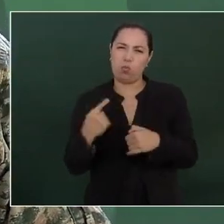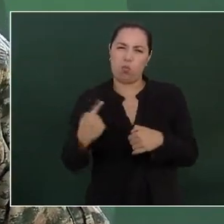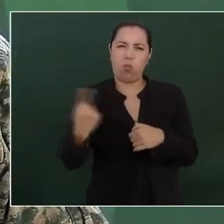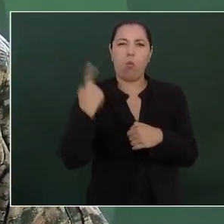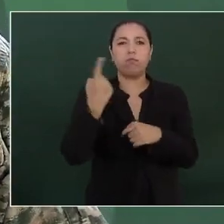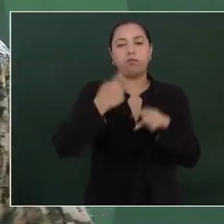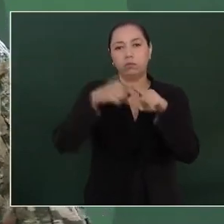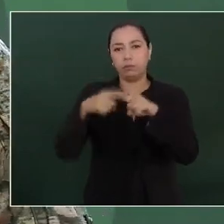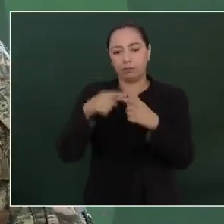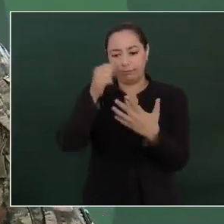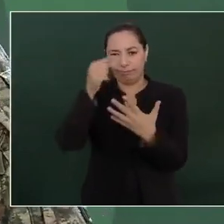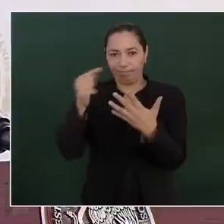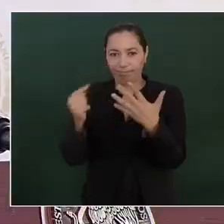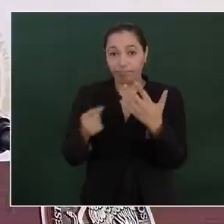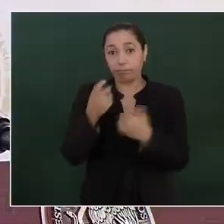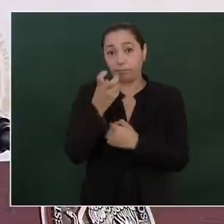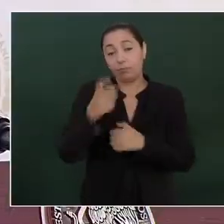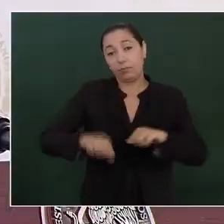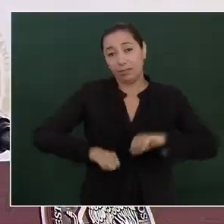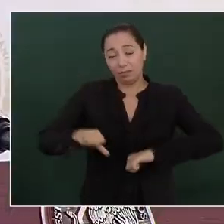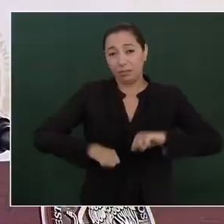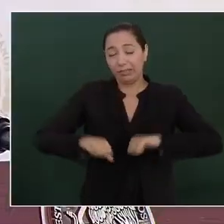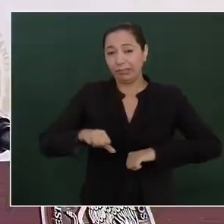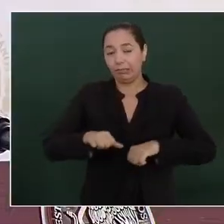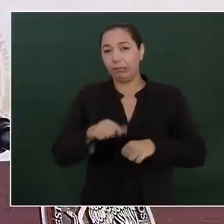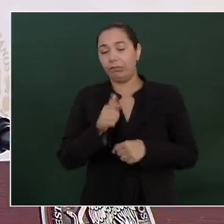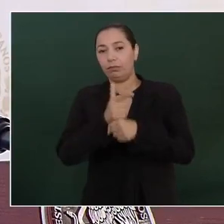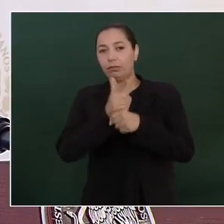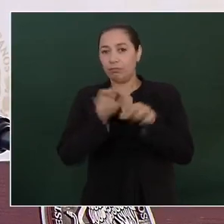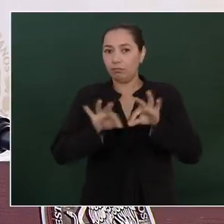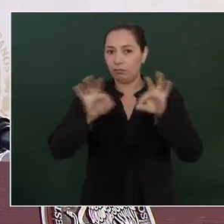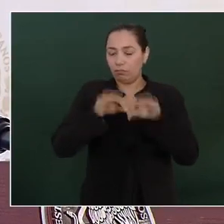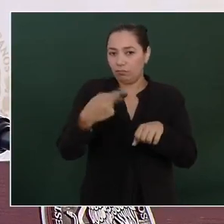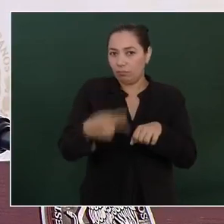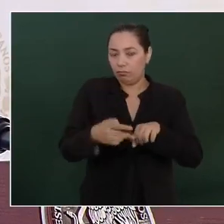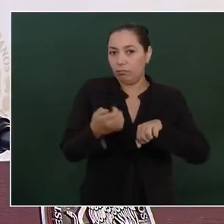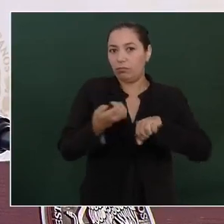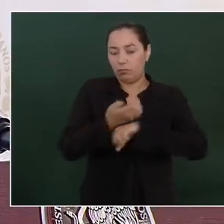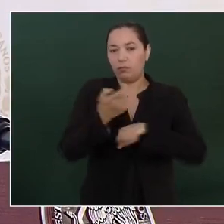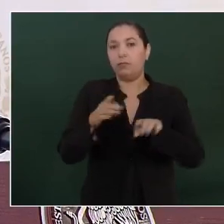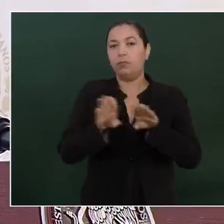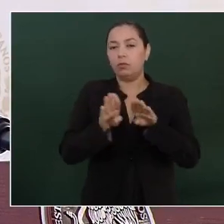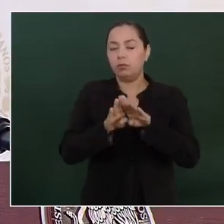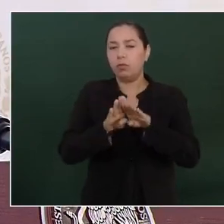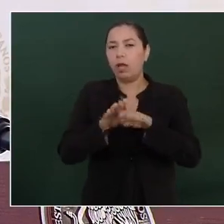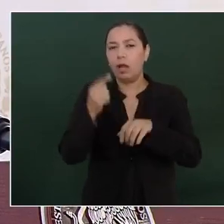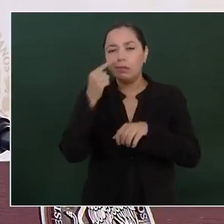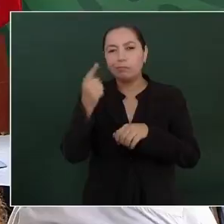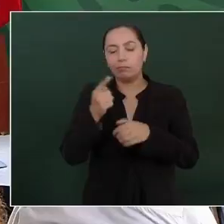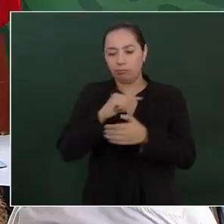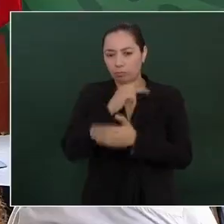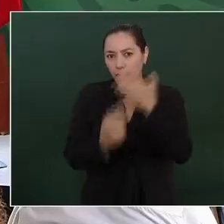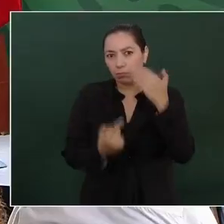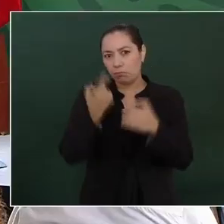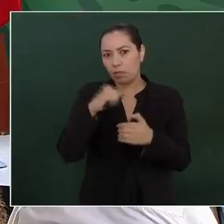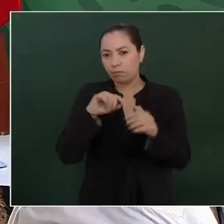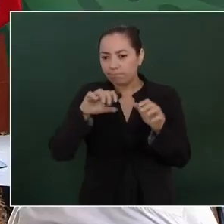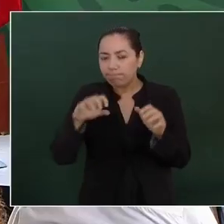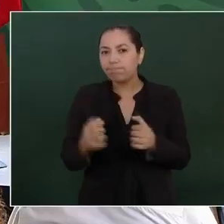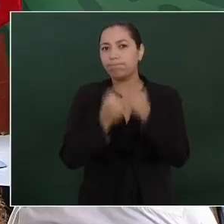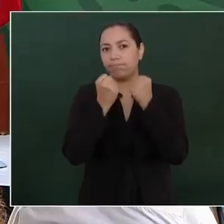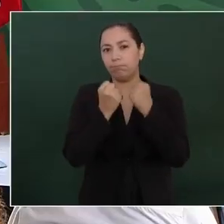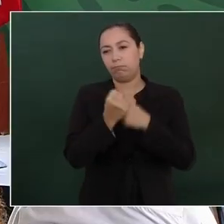hecho una actividad importante aquí en el Estado sobre la aplicación de estos planes en auxilio a